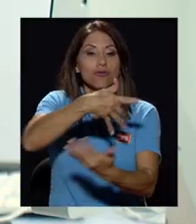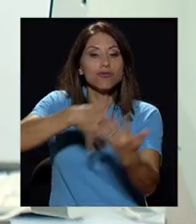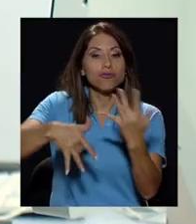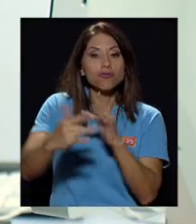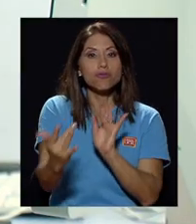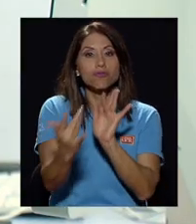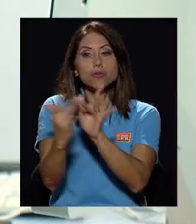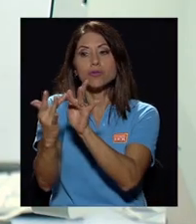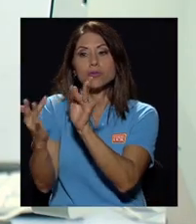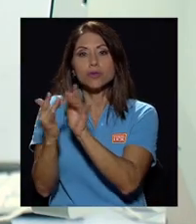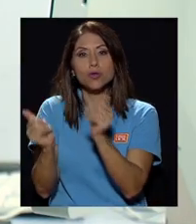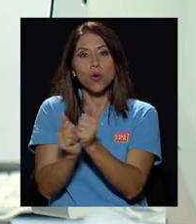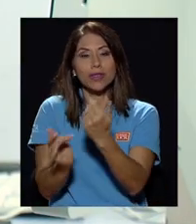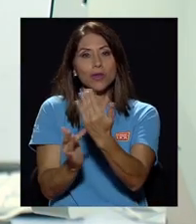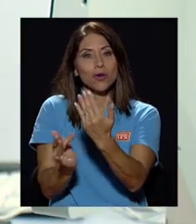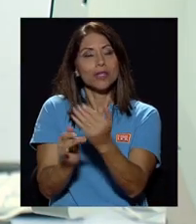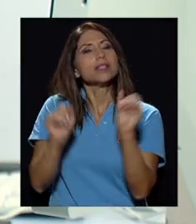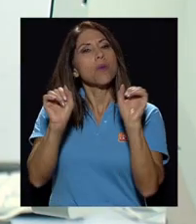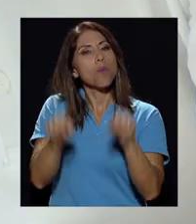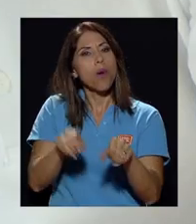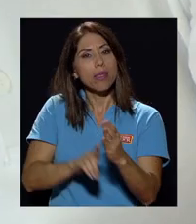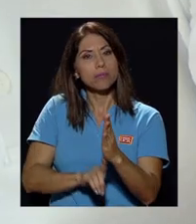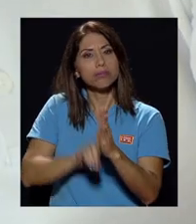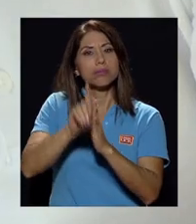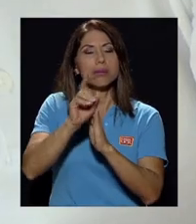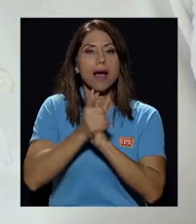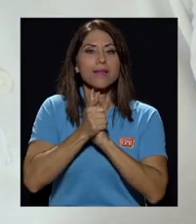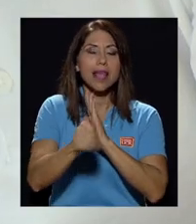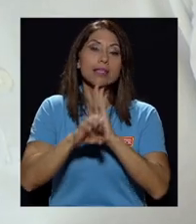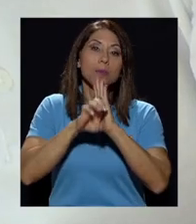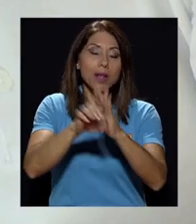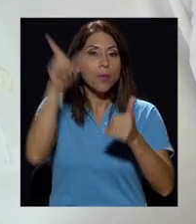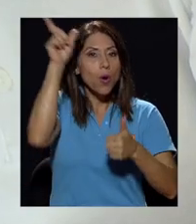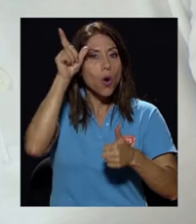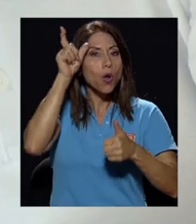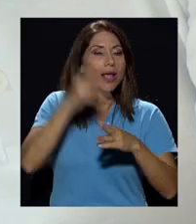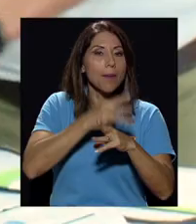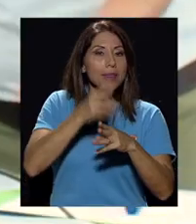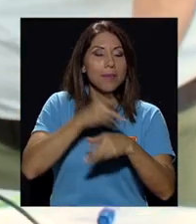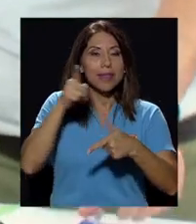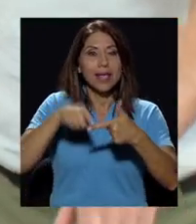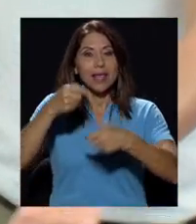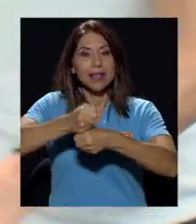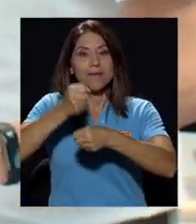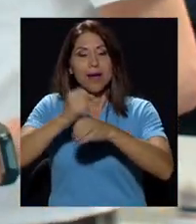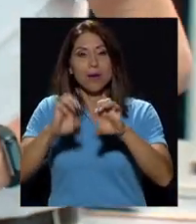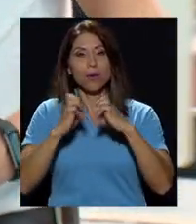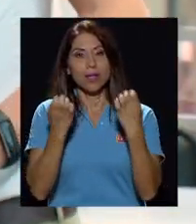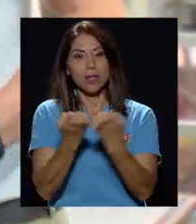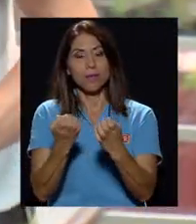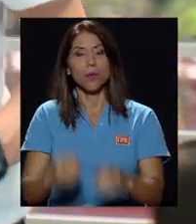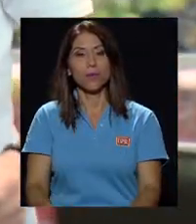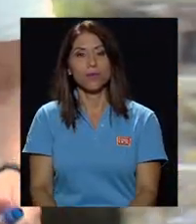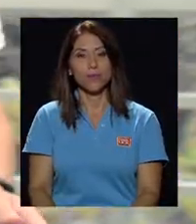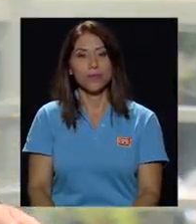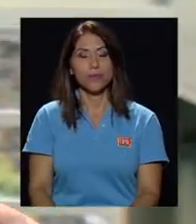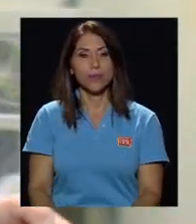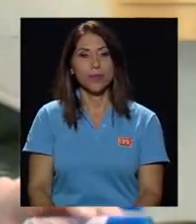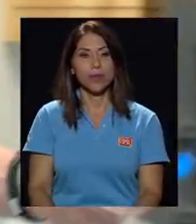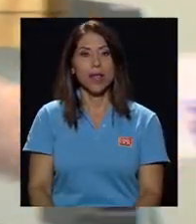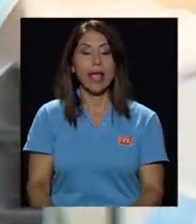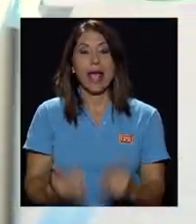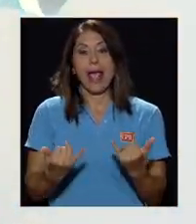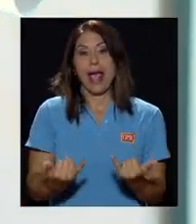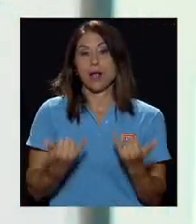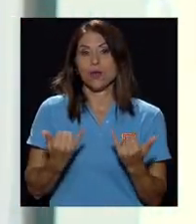con estas tecnologías pueden desarrollar diversas habilidades como la lógica matemática y el trabajo en equipo lo que